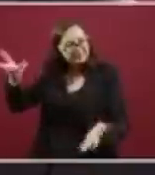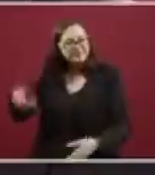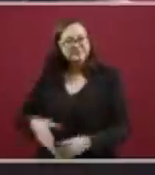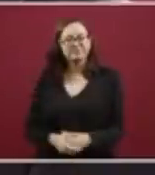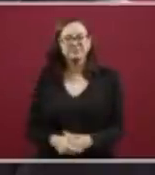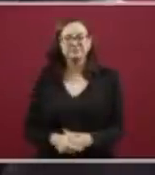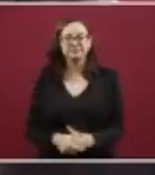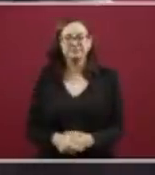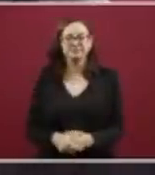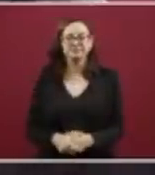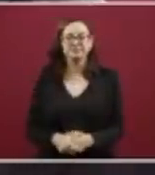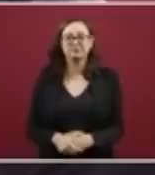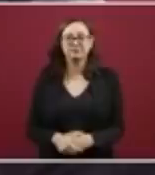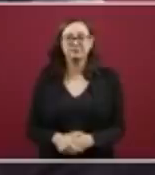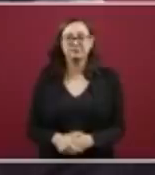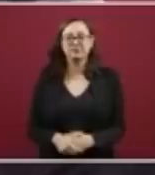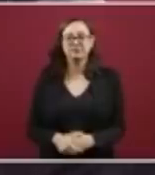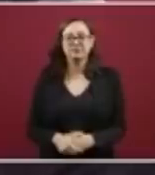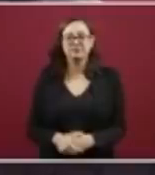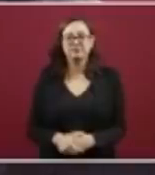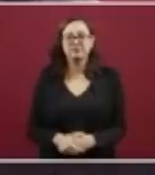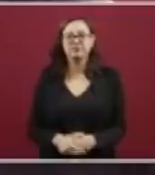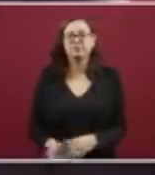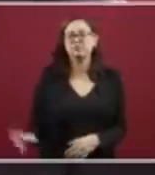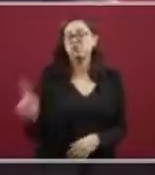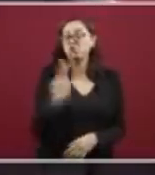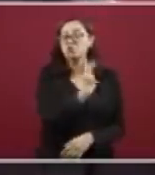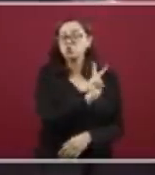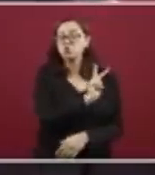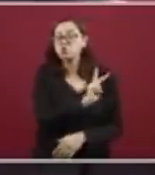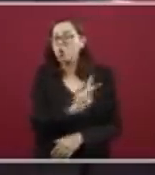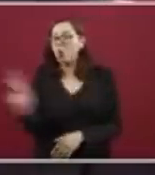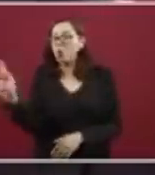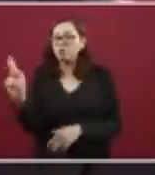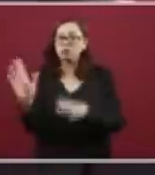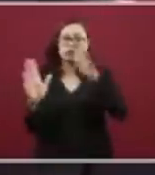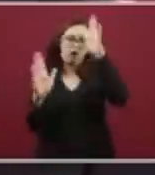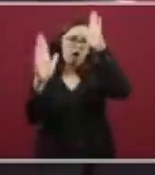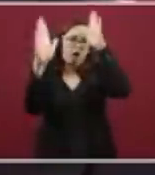Un acuerdo unánime.